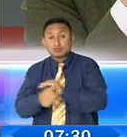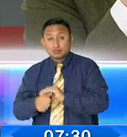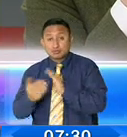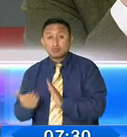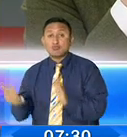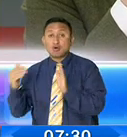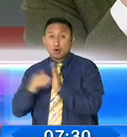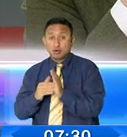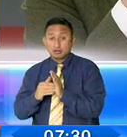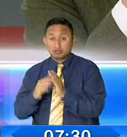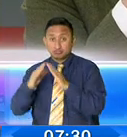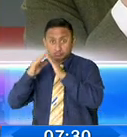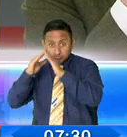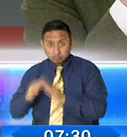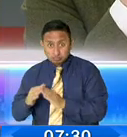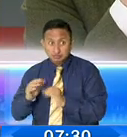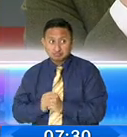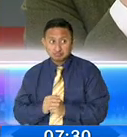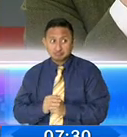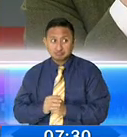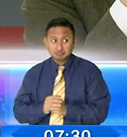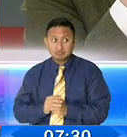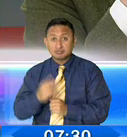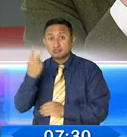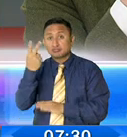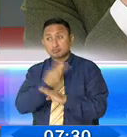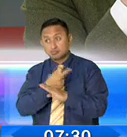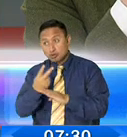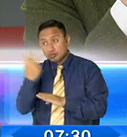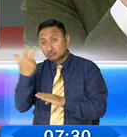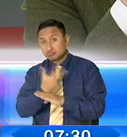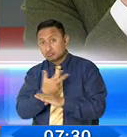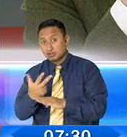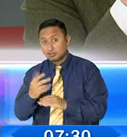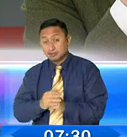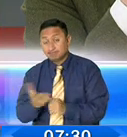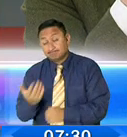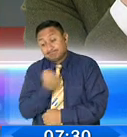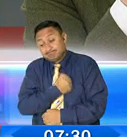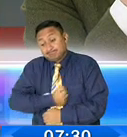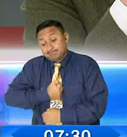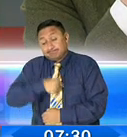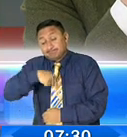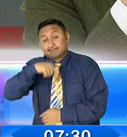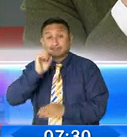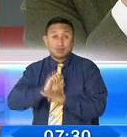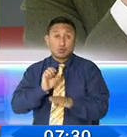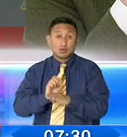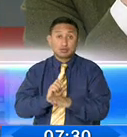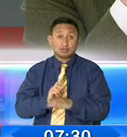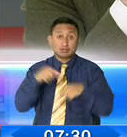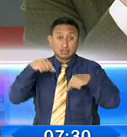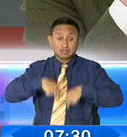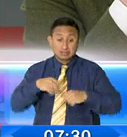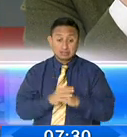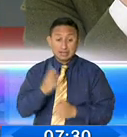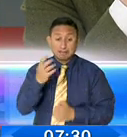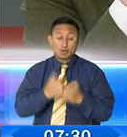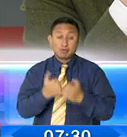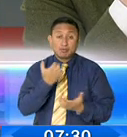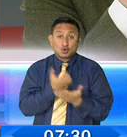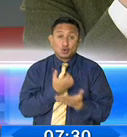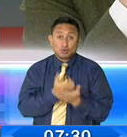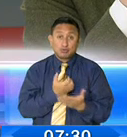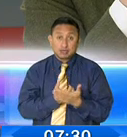ser estricto y alrededor de unas 2 o 3 semanas. Eso es lamentable para el país porque afecta a la economía, afecta